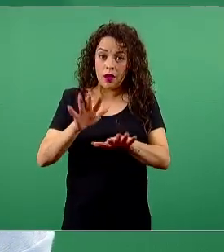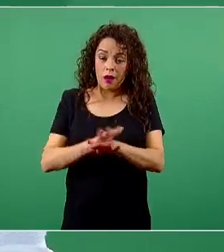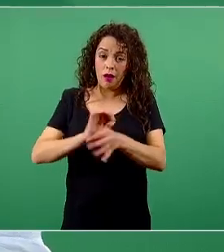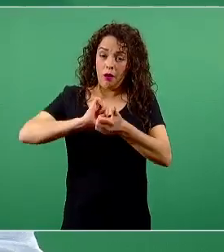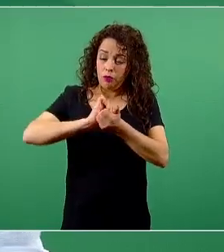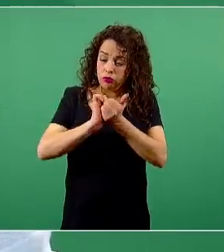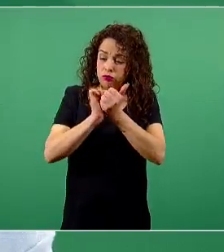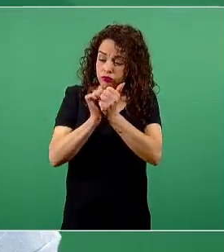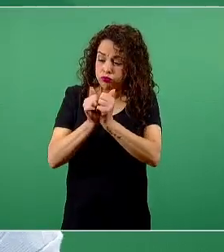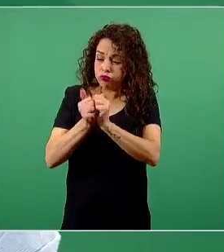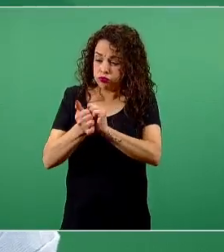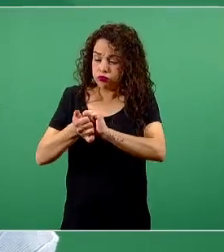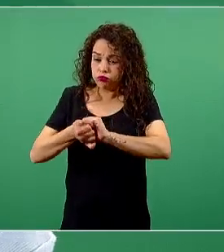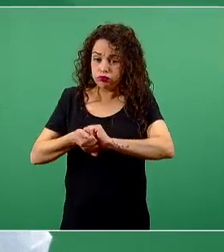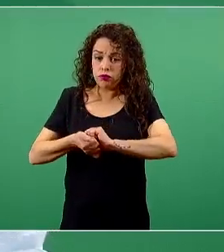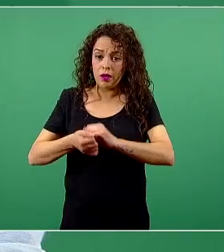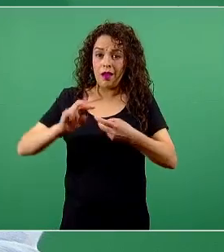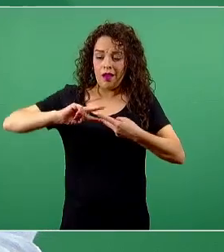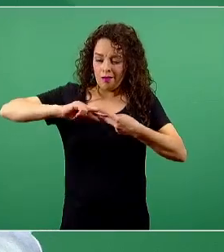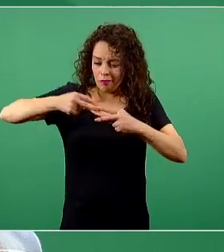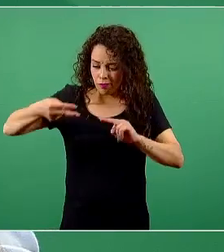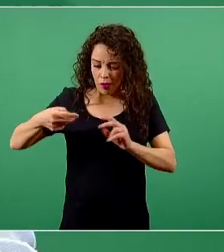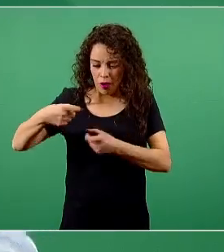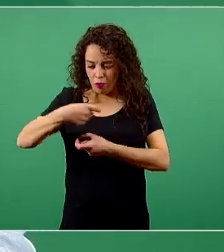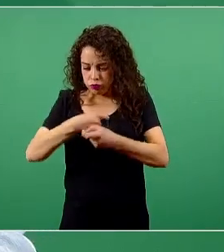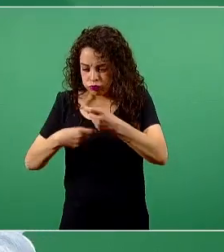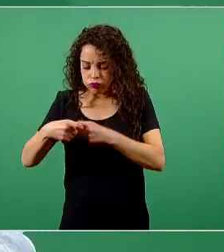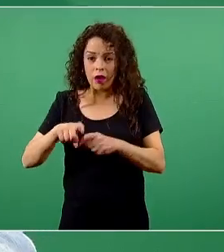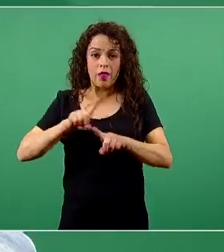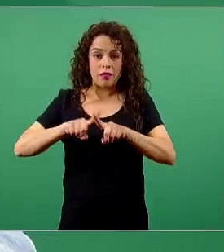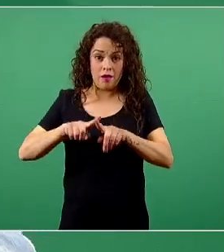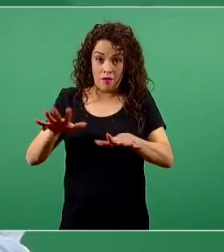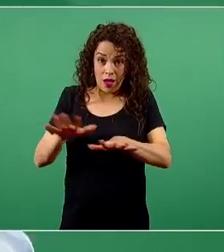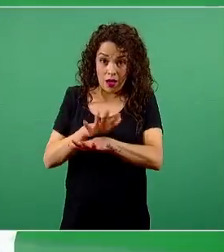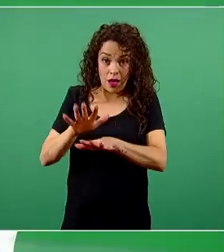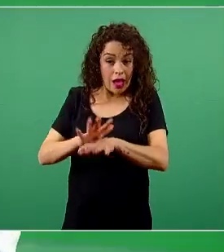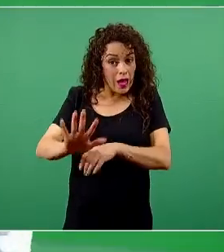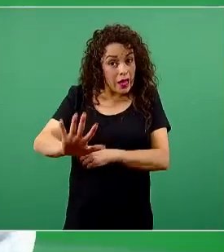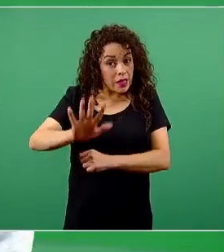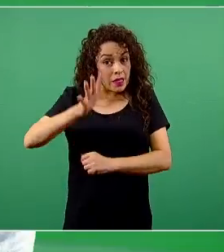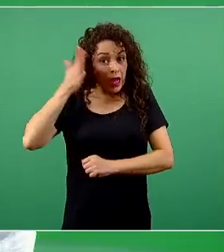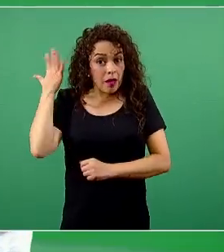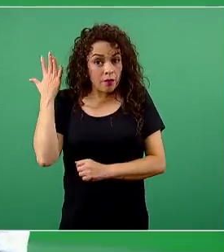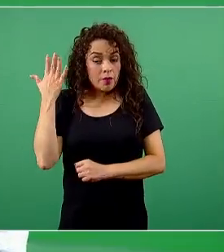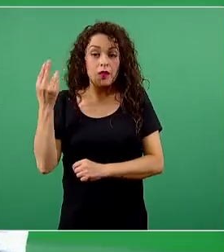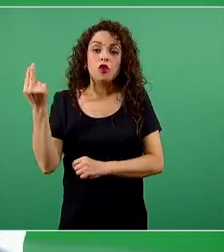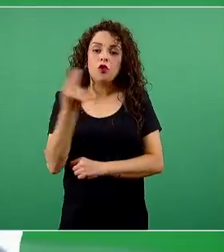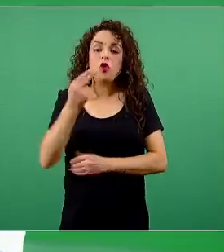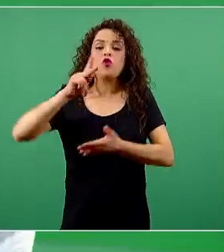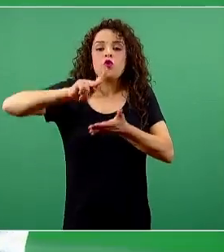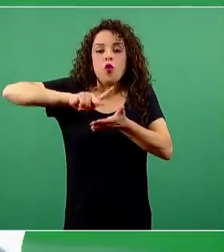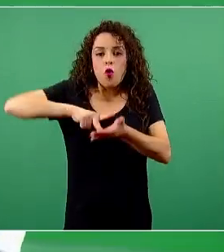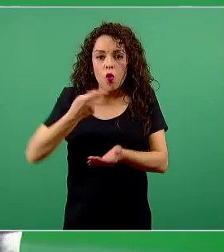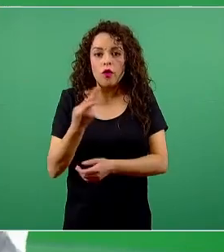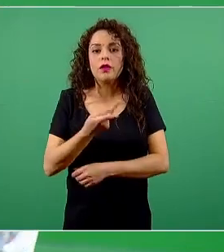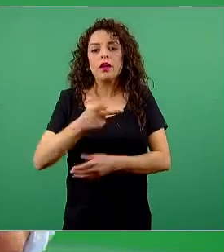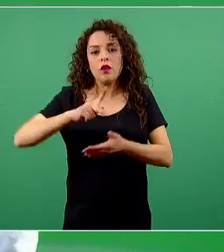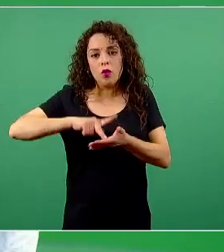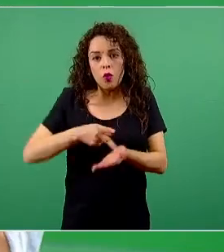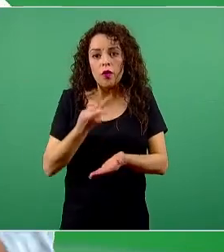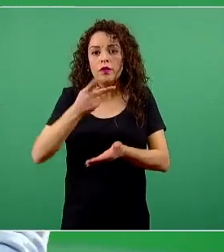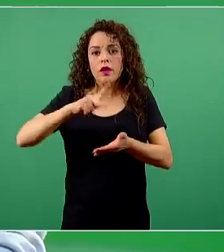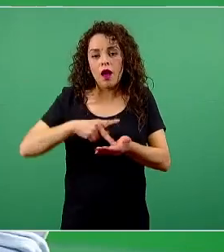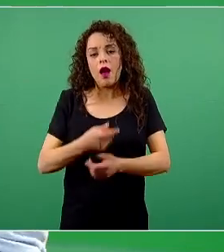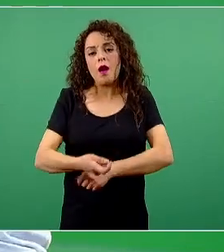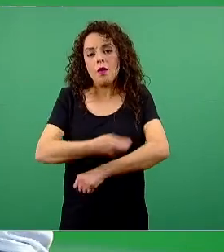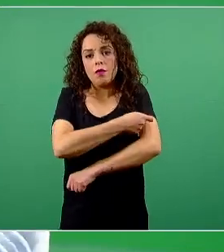químicamente y desde luego genéticamente tan rápido que se requiera revacunar una y otra